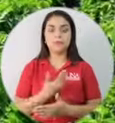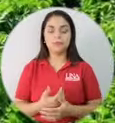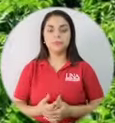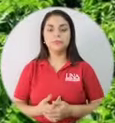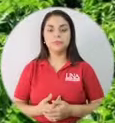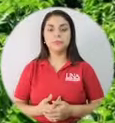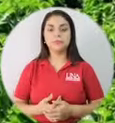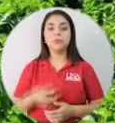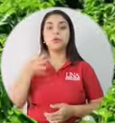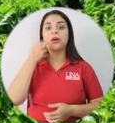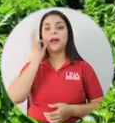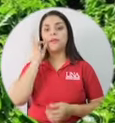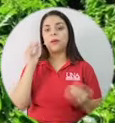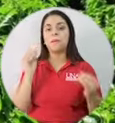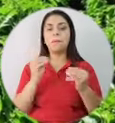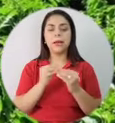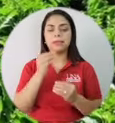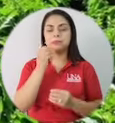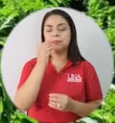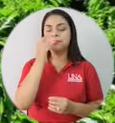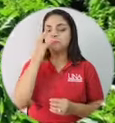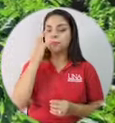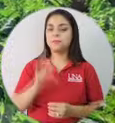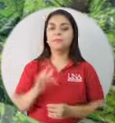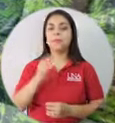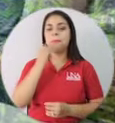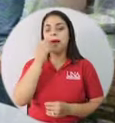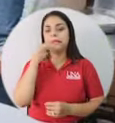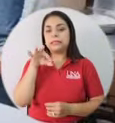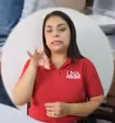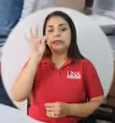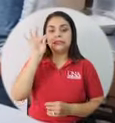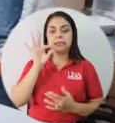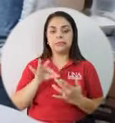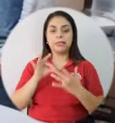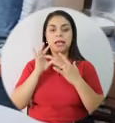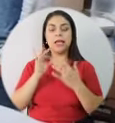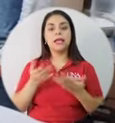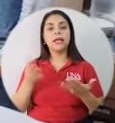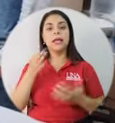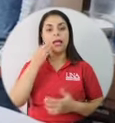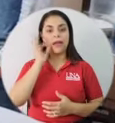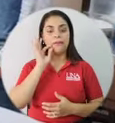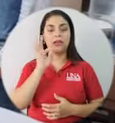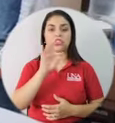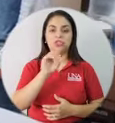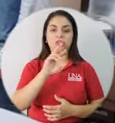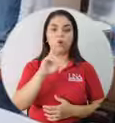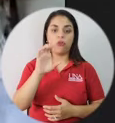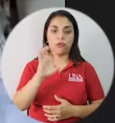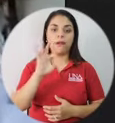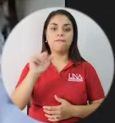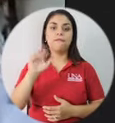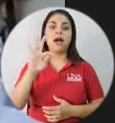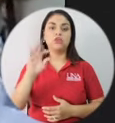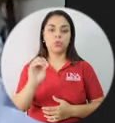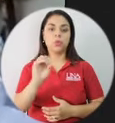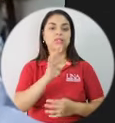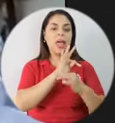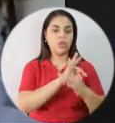nuevas, un café mucho más exquisito, más selecto que el café